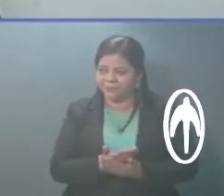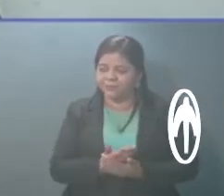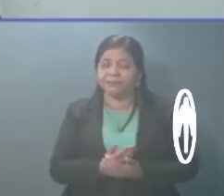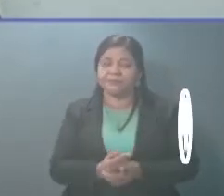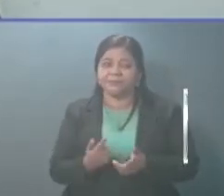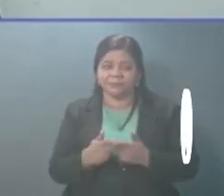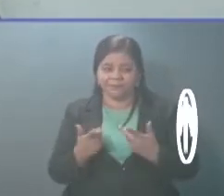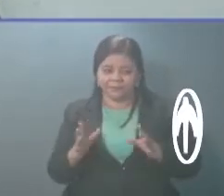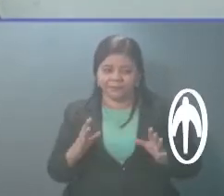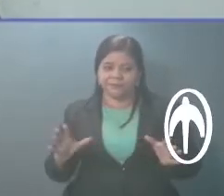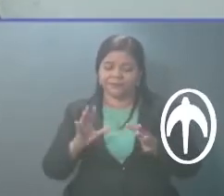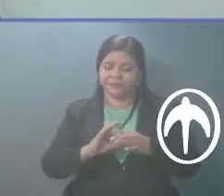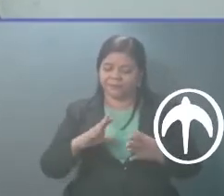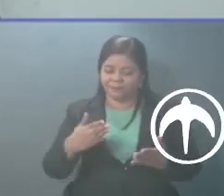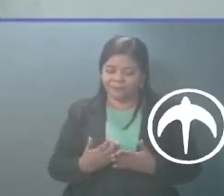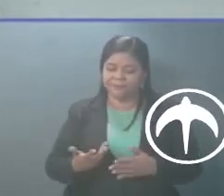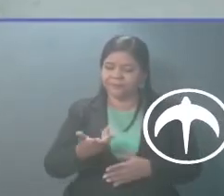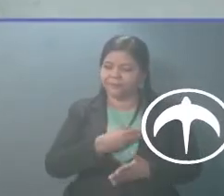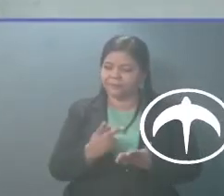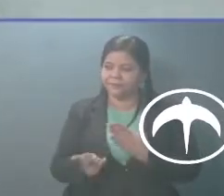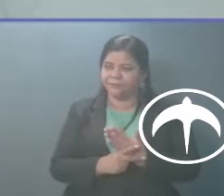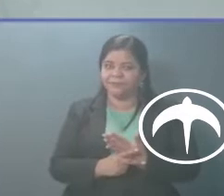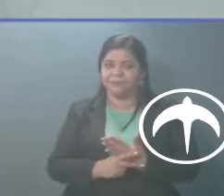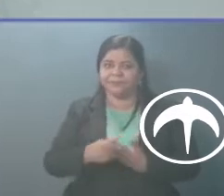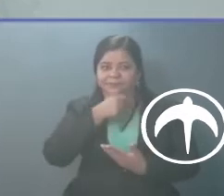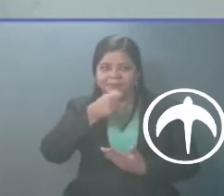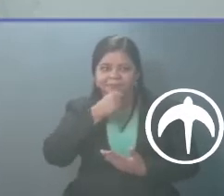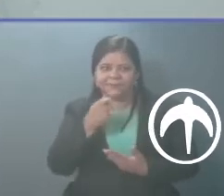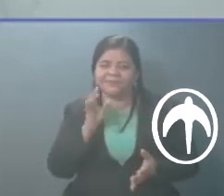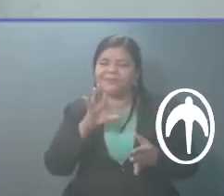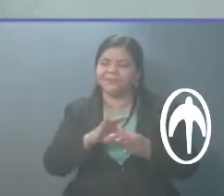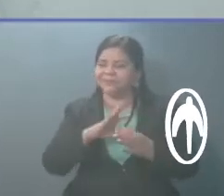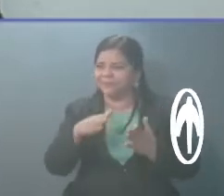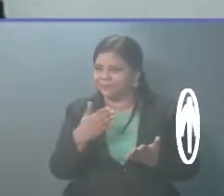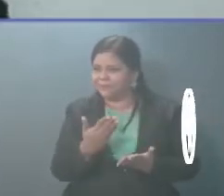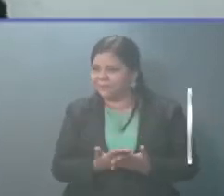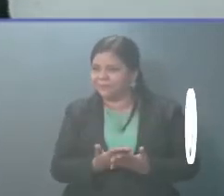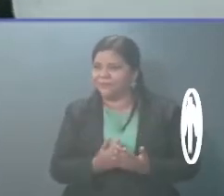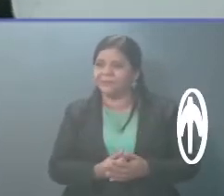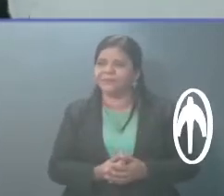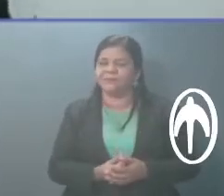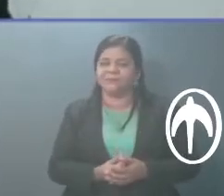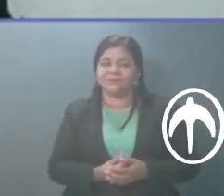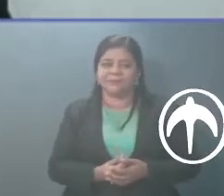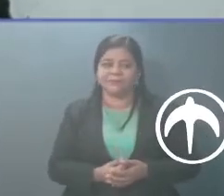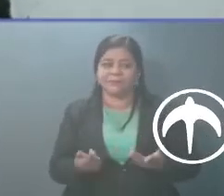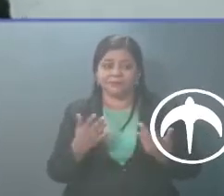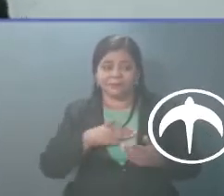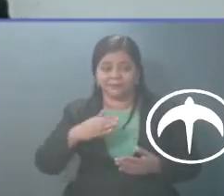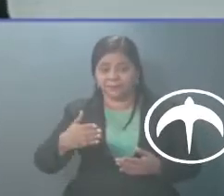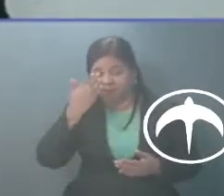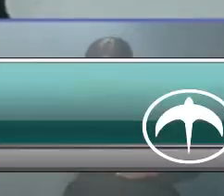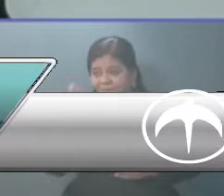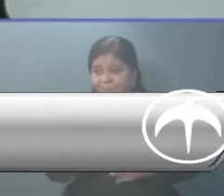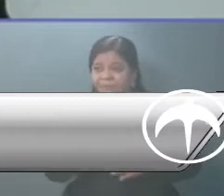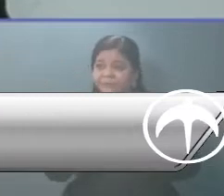la propuesta para las organizaciones, tanto de los dos partidos mayoritarios. Y no sé, creo que como es una